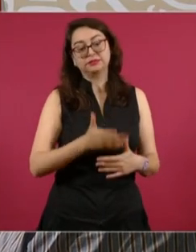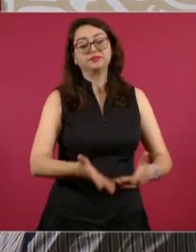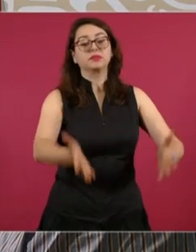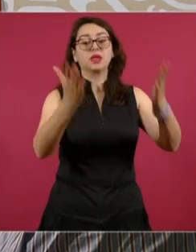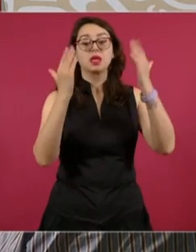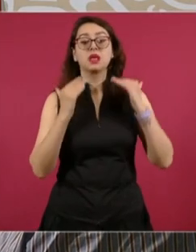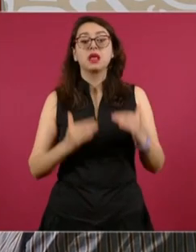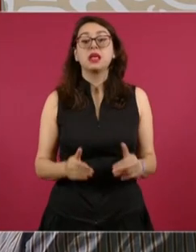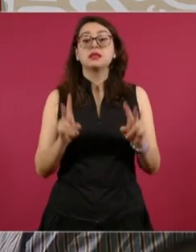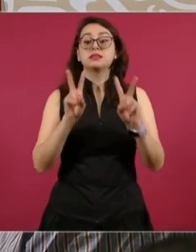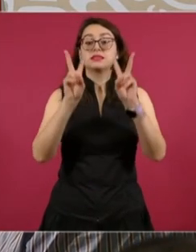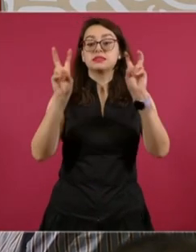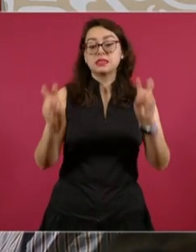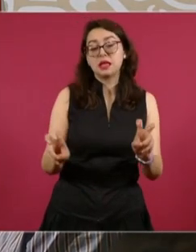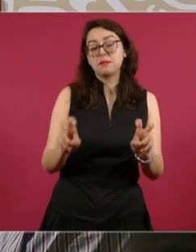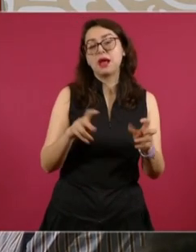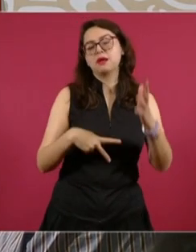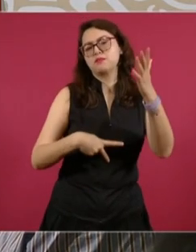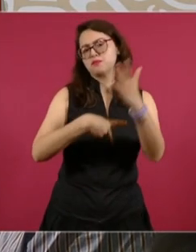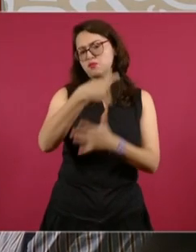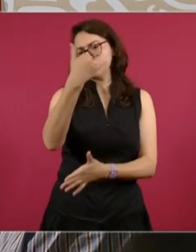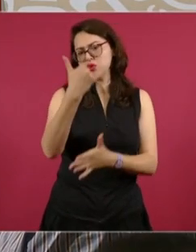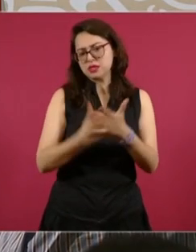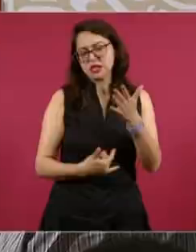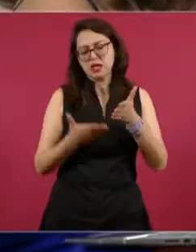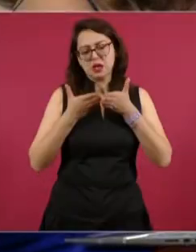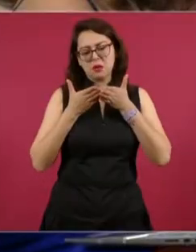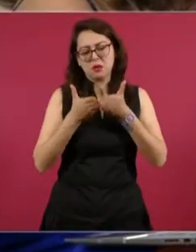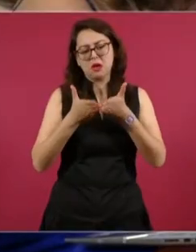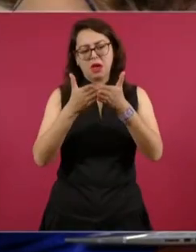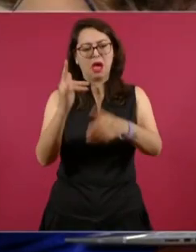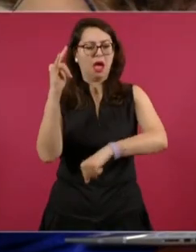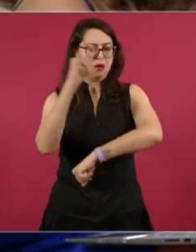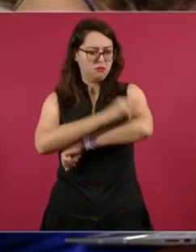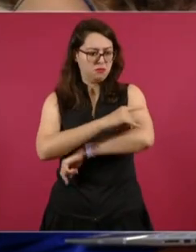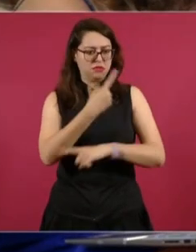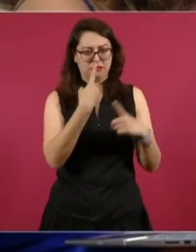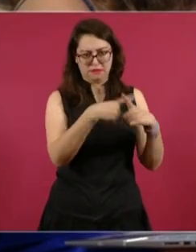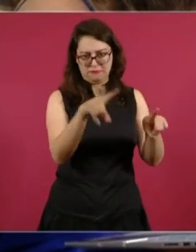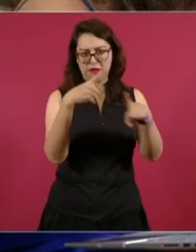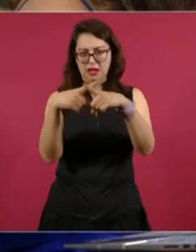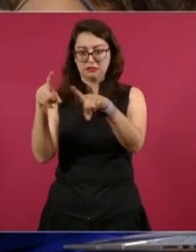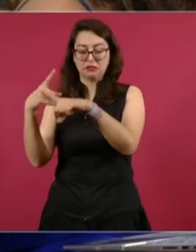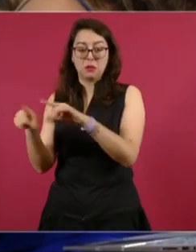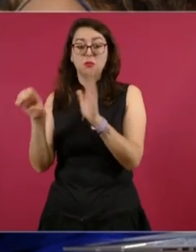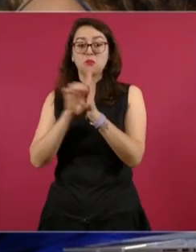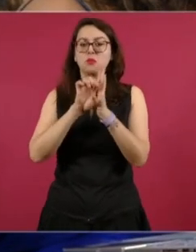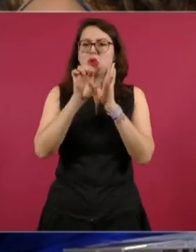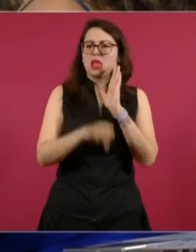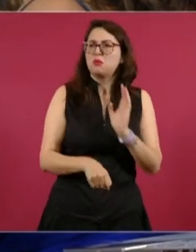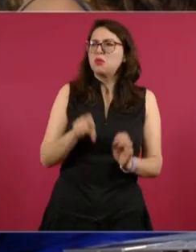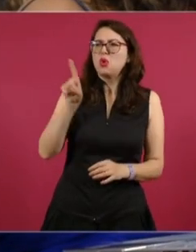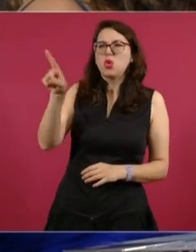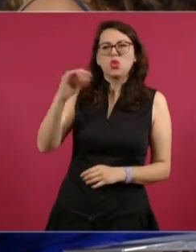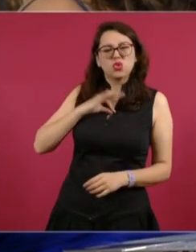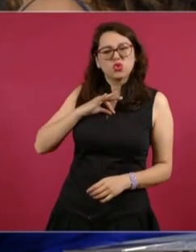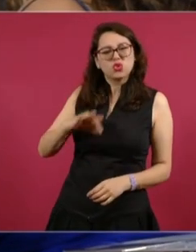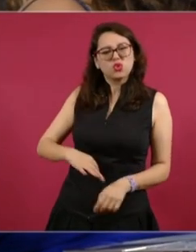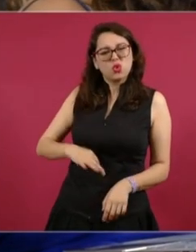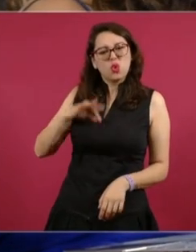gobierno, ¿qué papel ha jugado el aeropuerto de Toluca, que ha sido subutilizado durante mucho tiempo